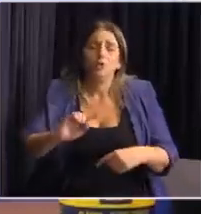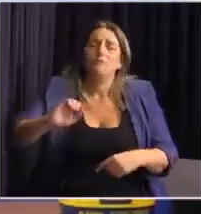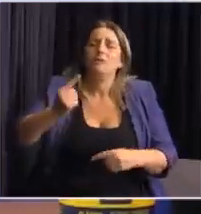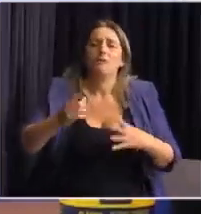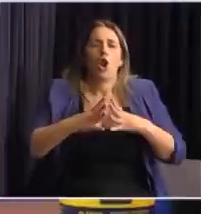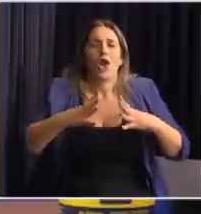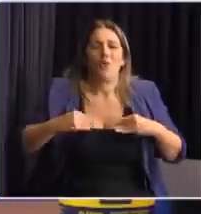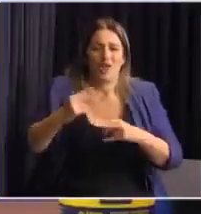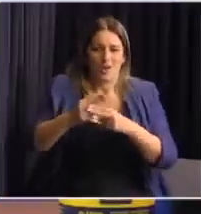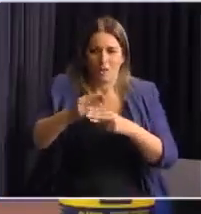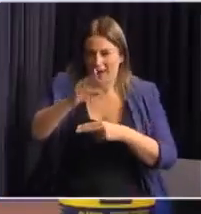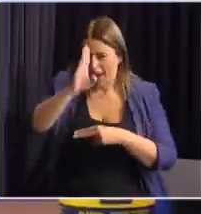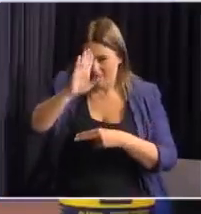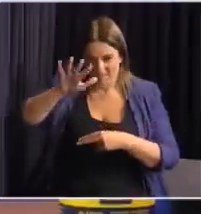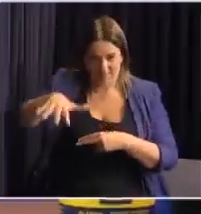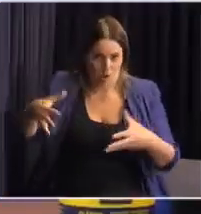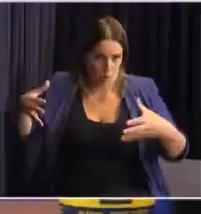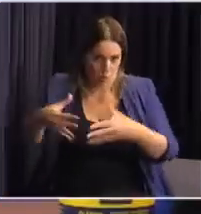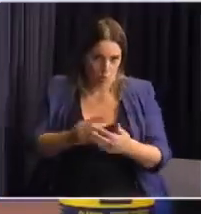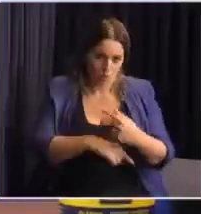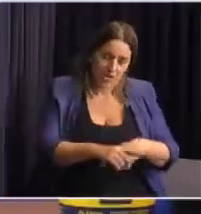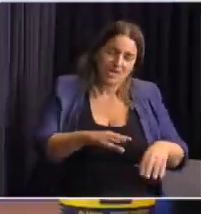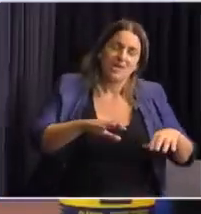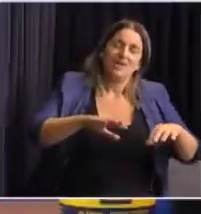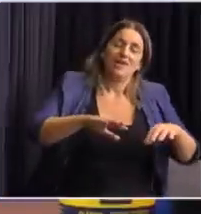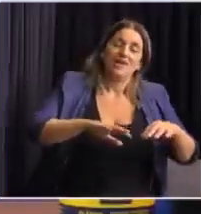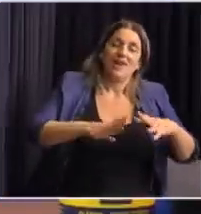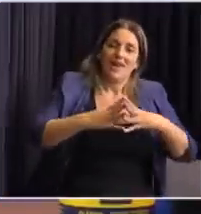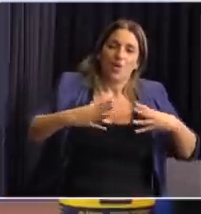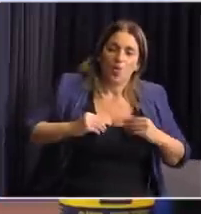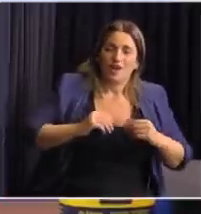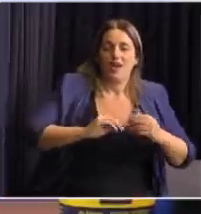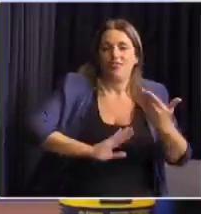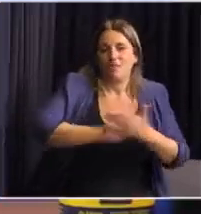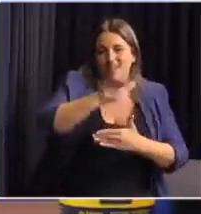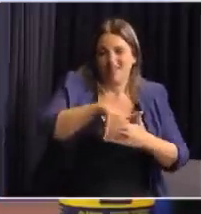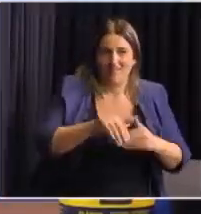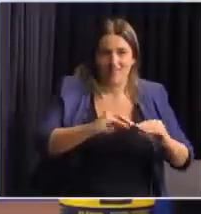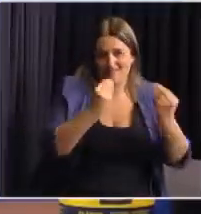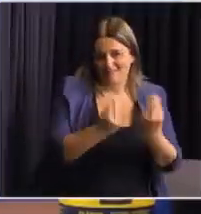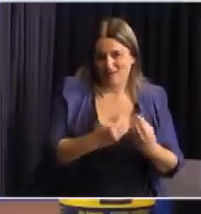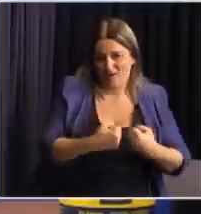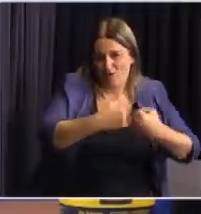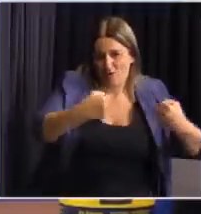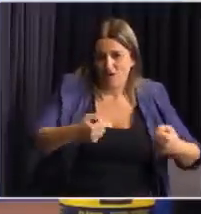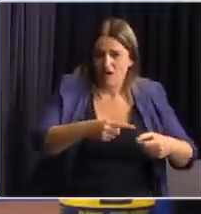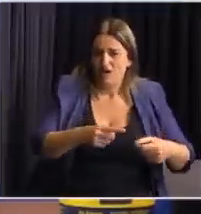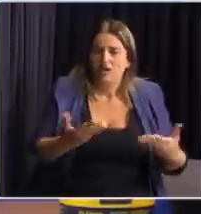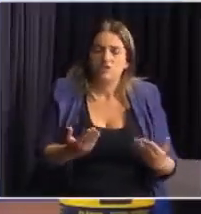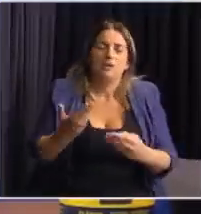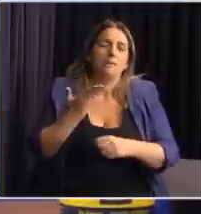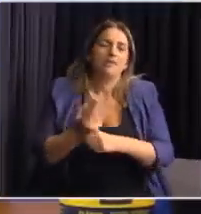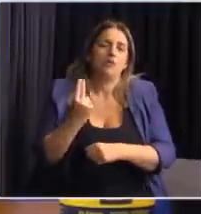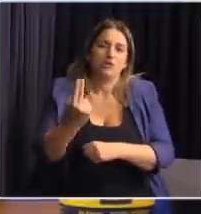escuelas Aprender y de tiempo completo que atienden los quintiles 1 y 2 de Montevideo y Canelones, y solicitamos autorización